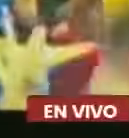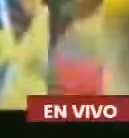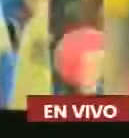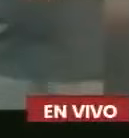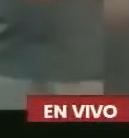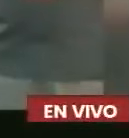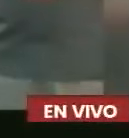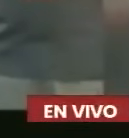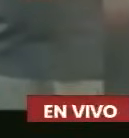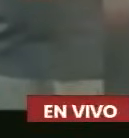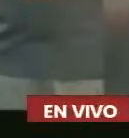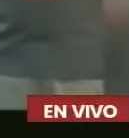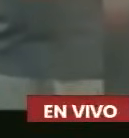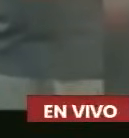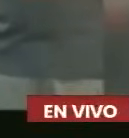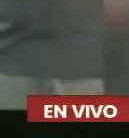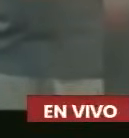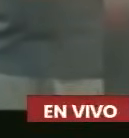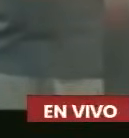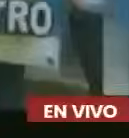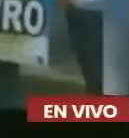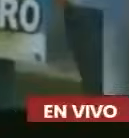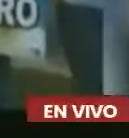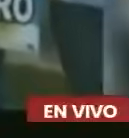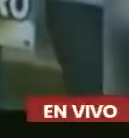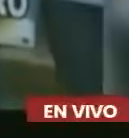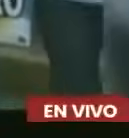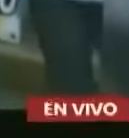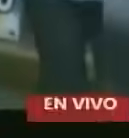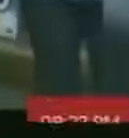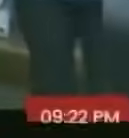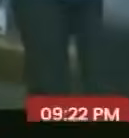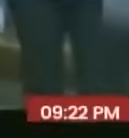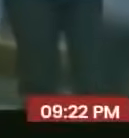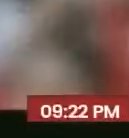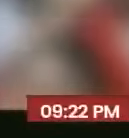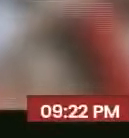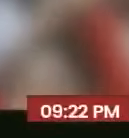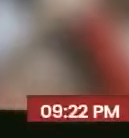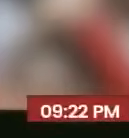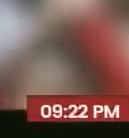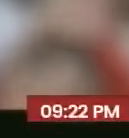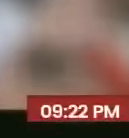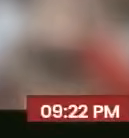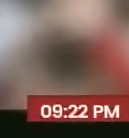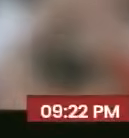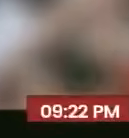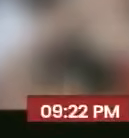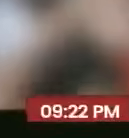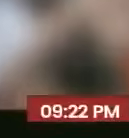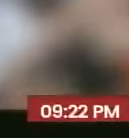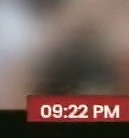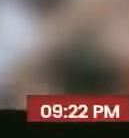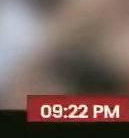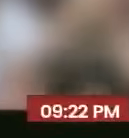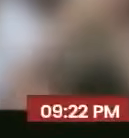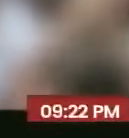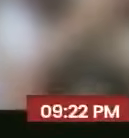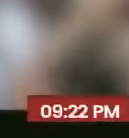imperios derrotamos con gallardía. Nuestro mar Caribe le escrita